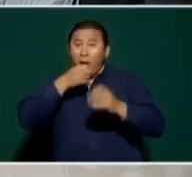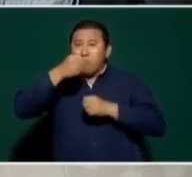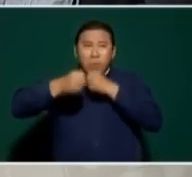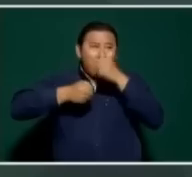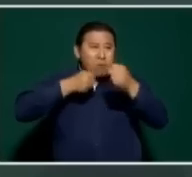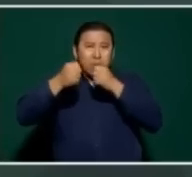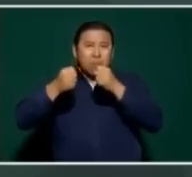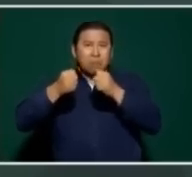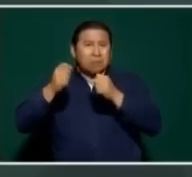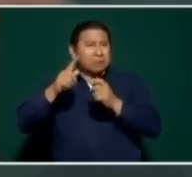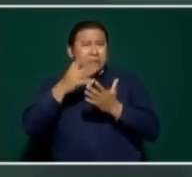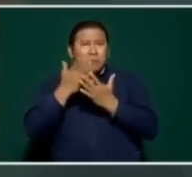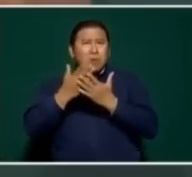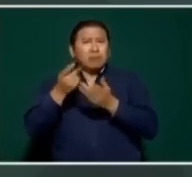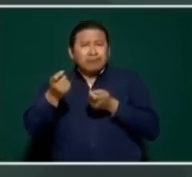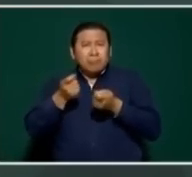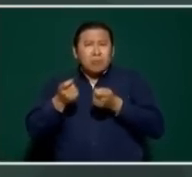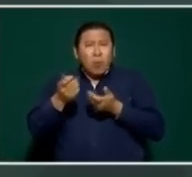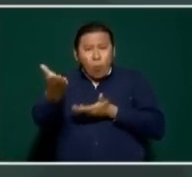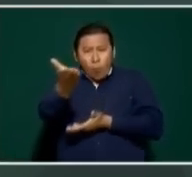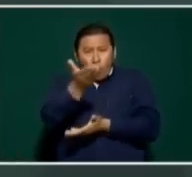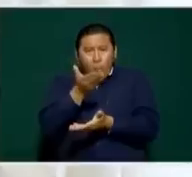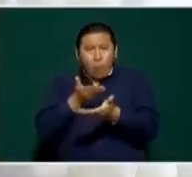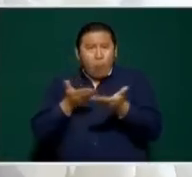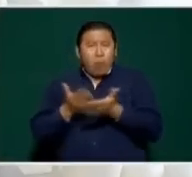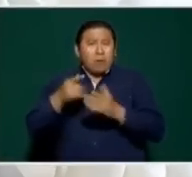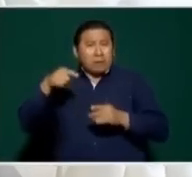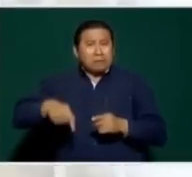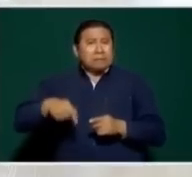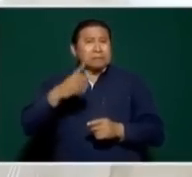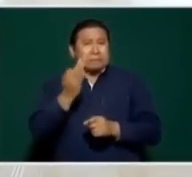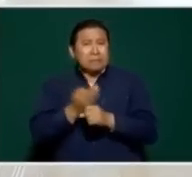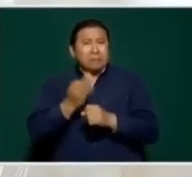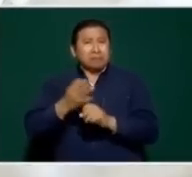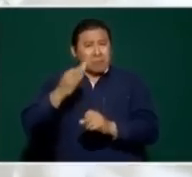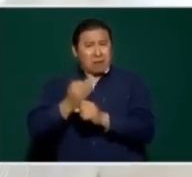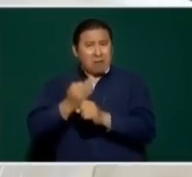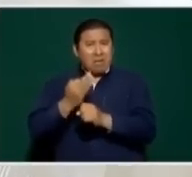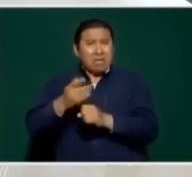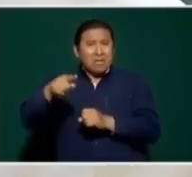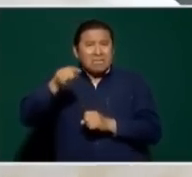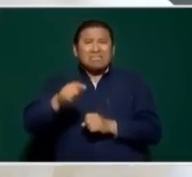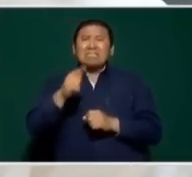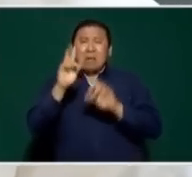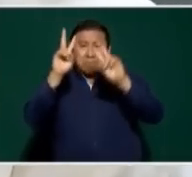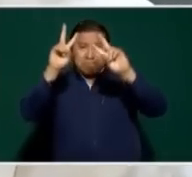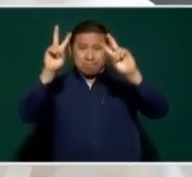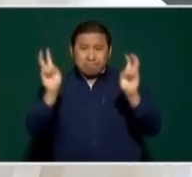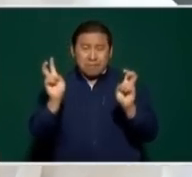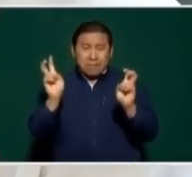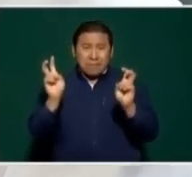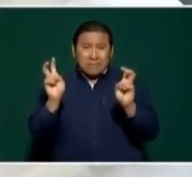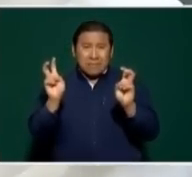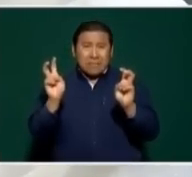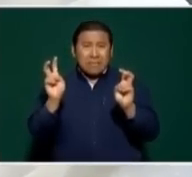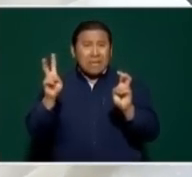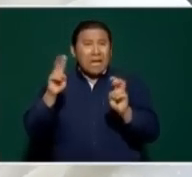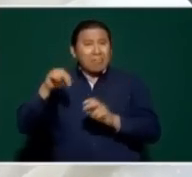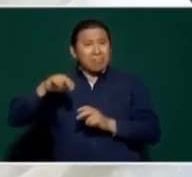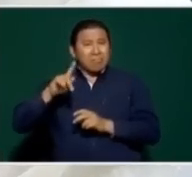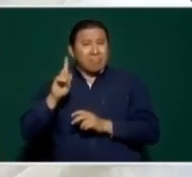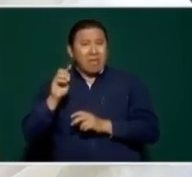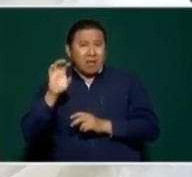se regula con la prensa y ahora tenemos una ventaja. Esa frase se le atribuye a